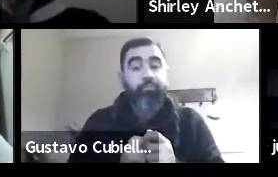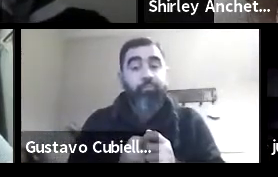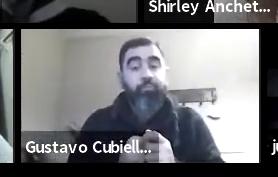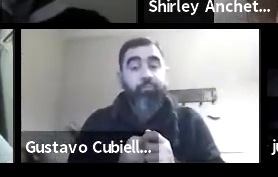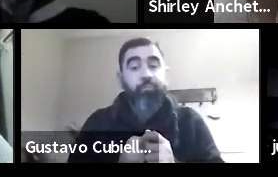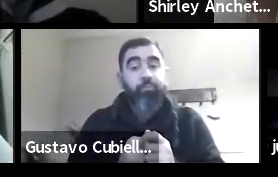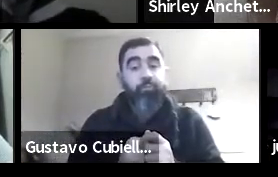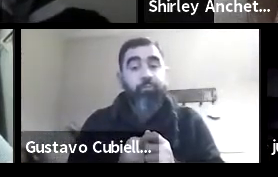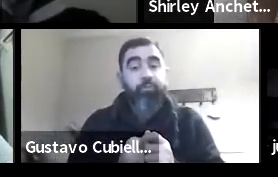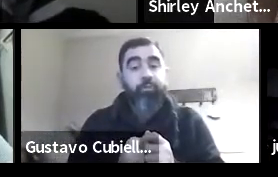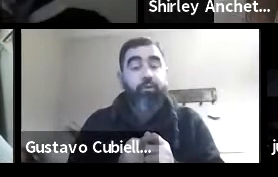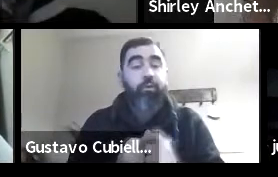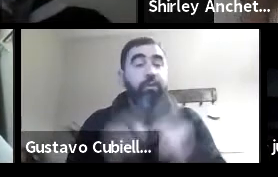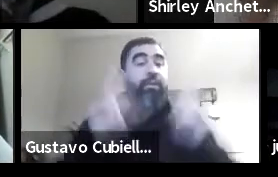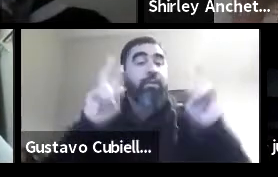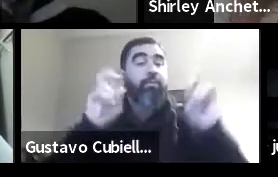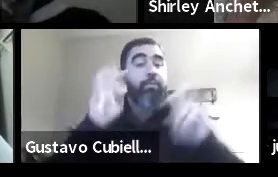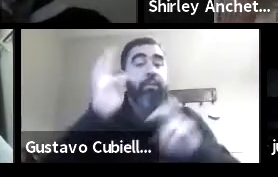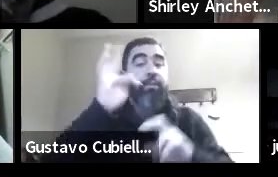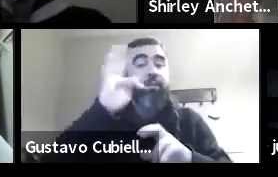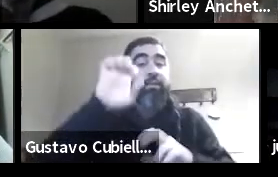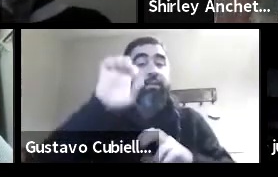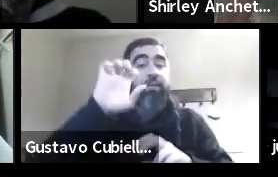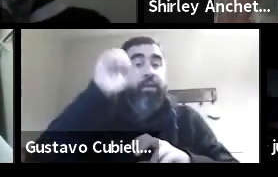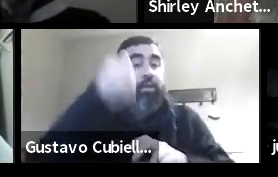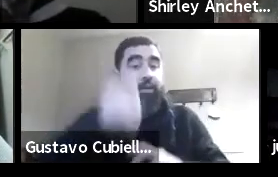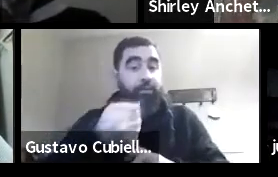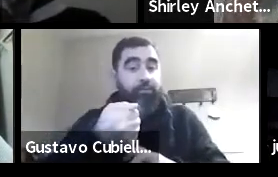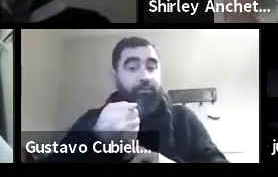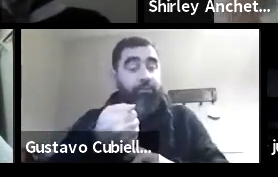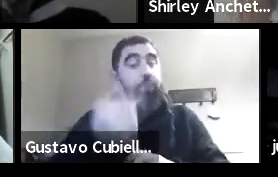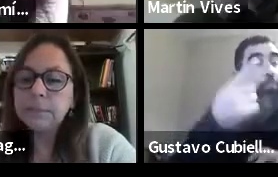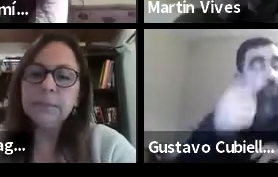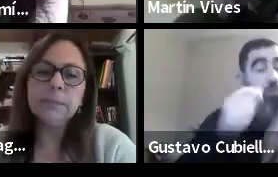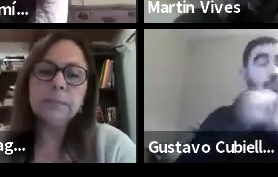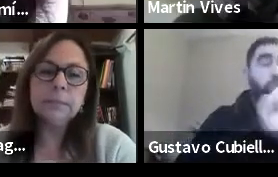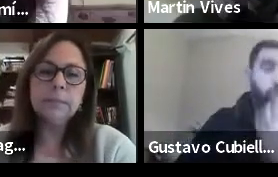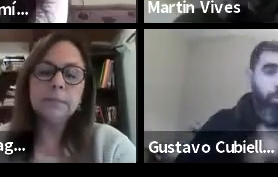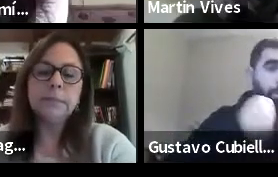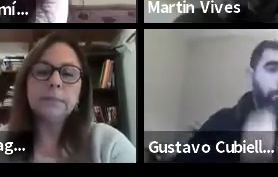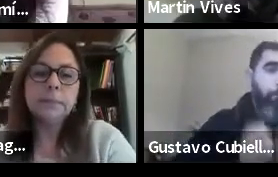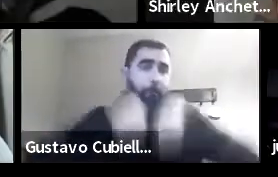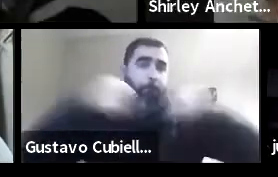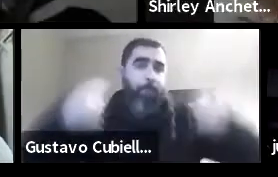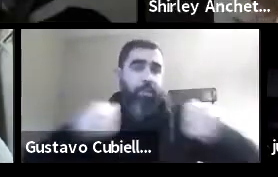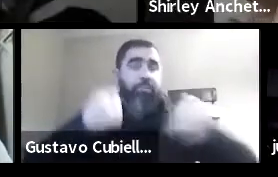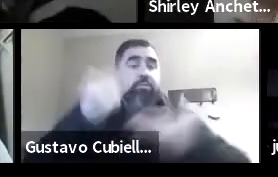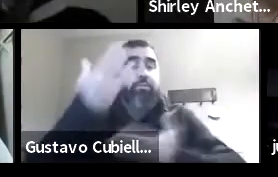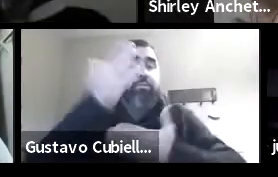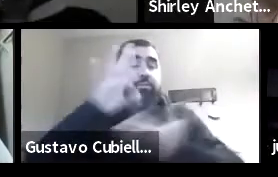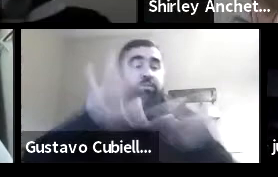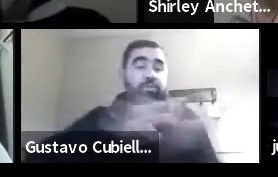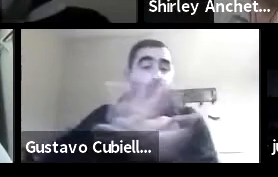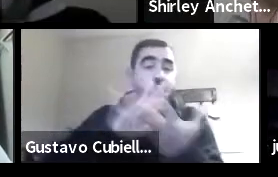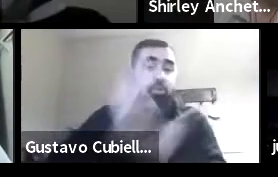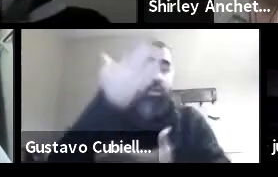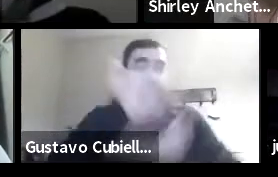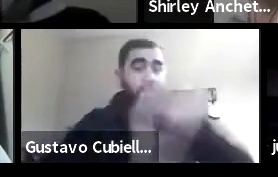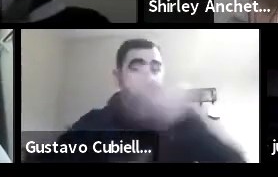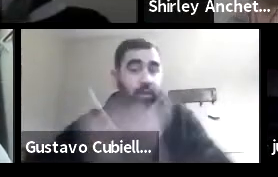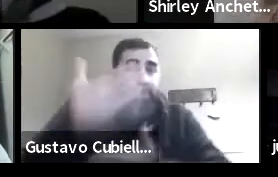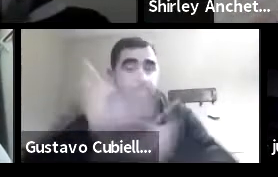consideradas con la condición del espectro autista, pero bueno, esto se puede hacer extensivo a cualquier situación de discapacidad, ¿no? Y como dijo María